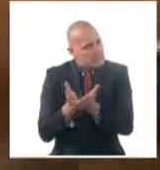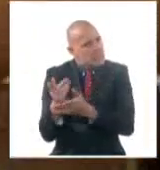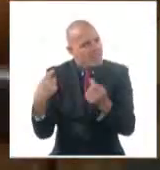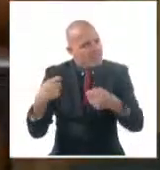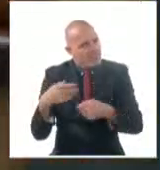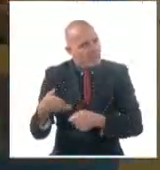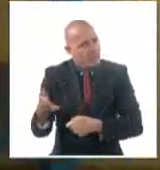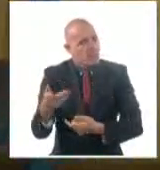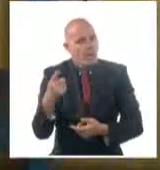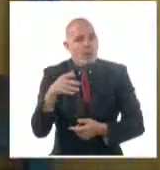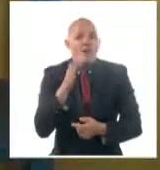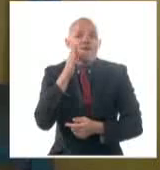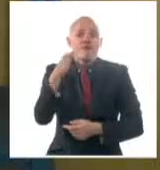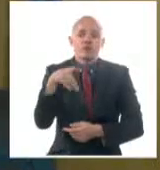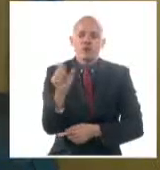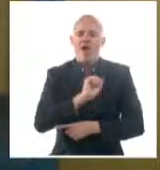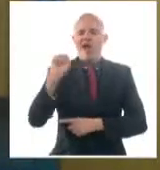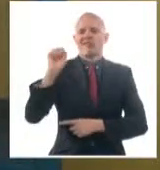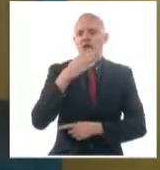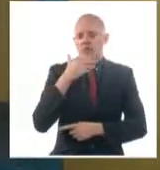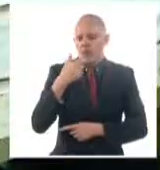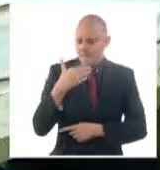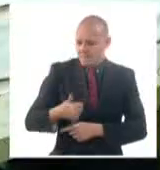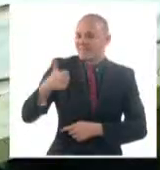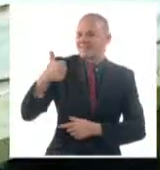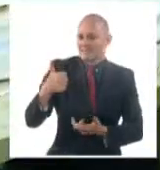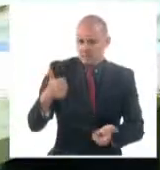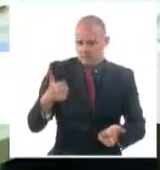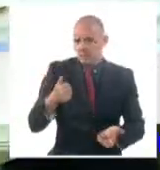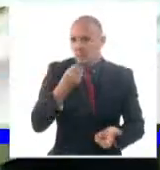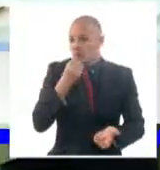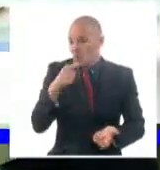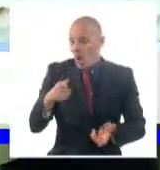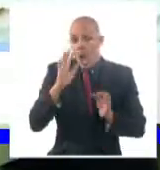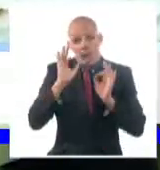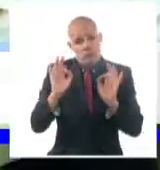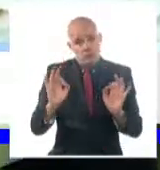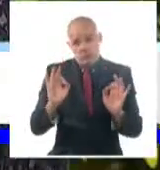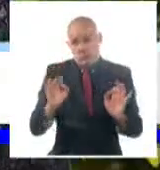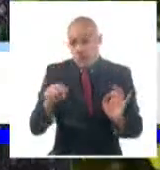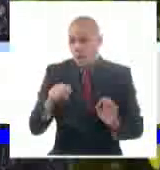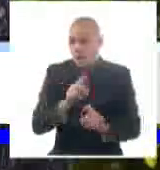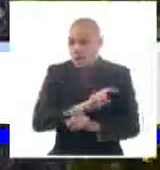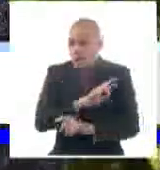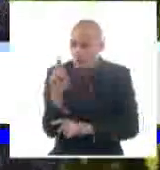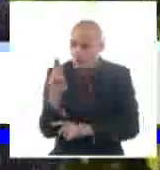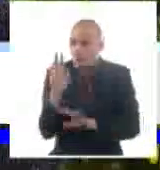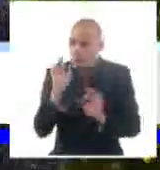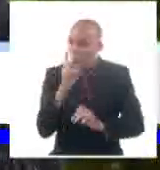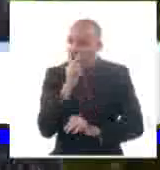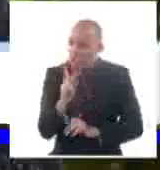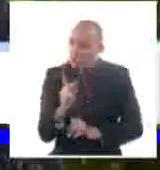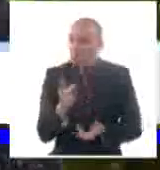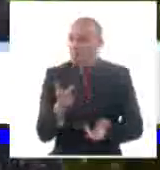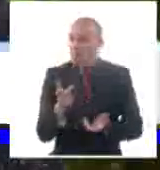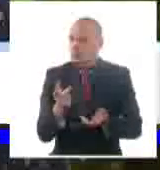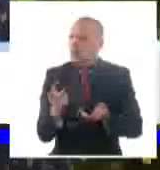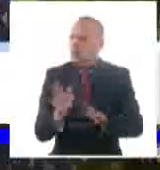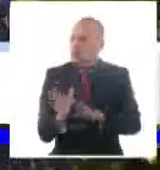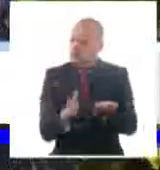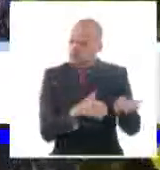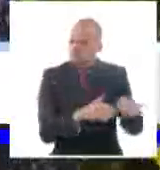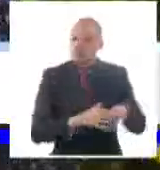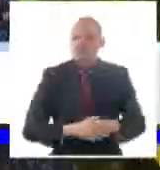mujer de éxito, que es a lo que aspiramos también y que ha sido un principio del proceso revolucionario en Cuba. Hay agendas